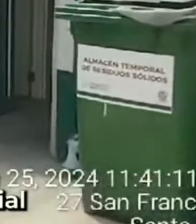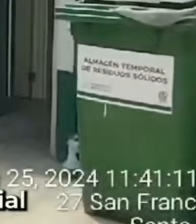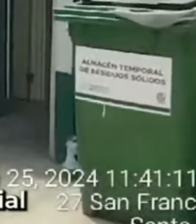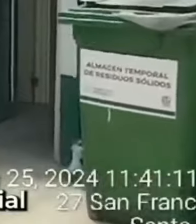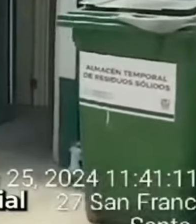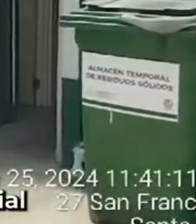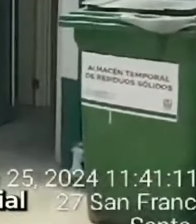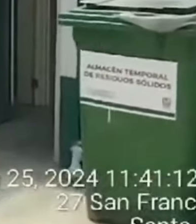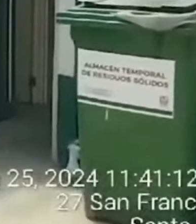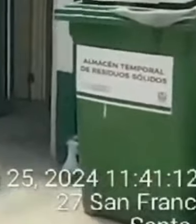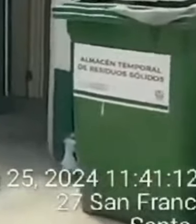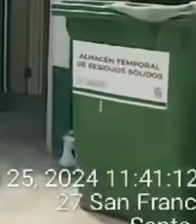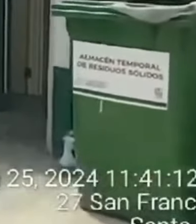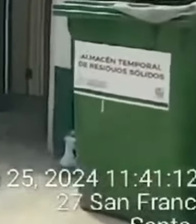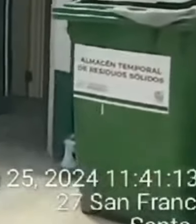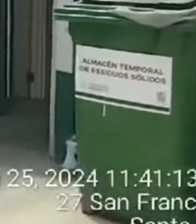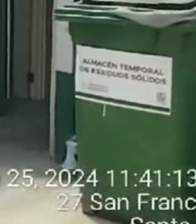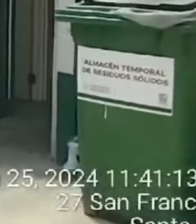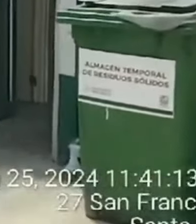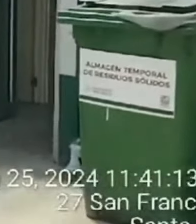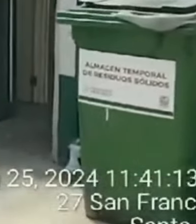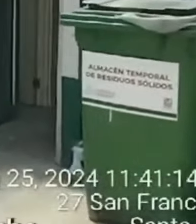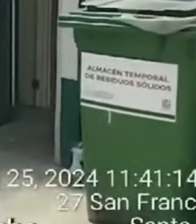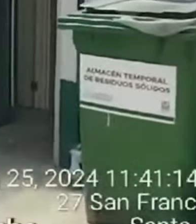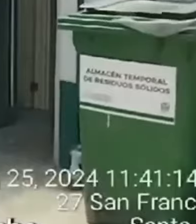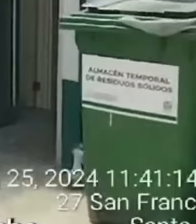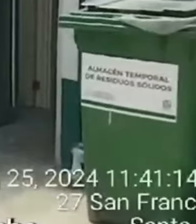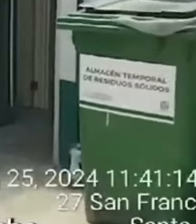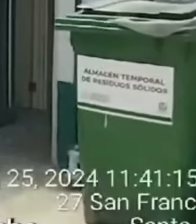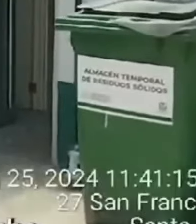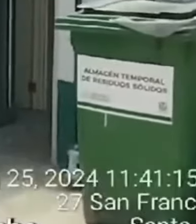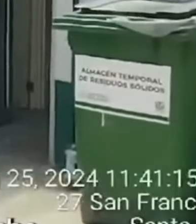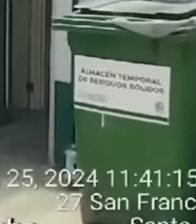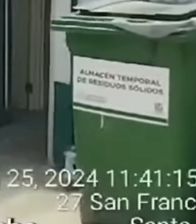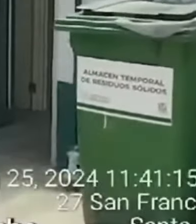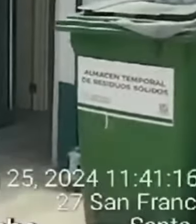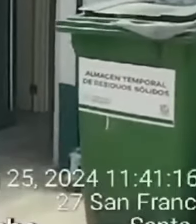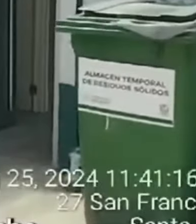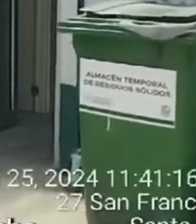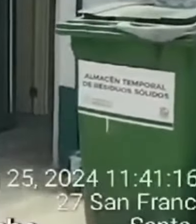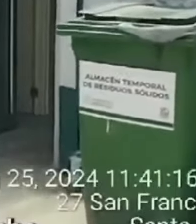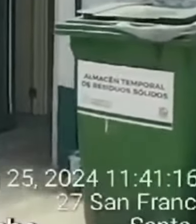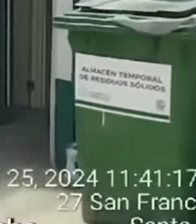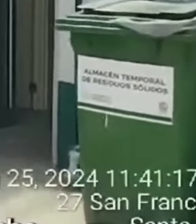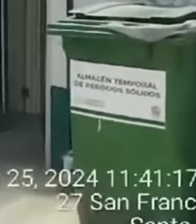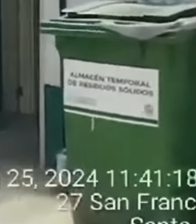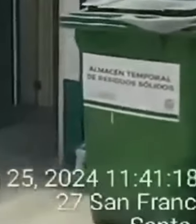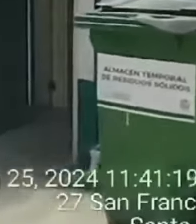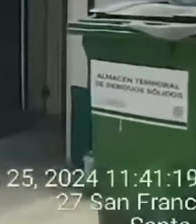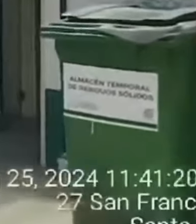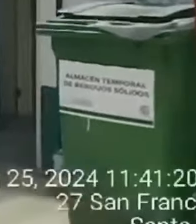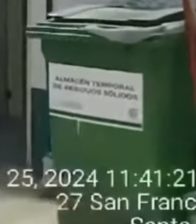especial o jornada acumulada, sábados, domingos y estamos a las 8 de la noche.